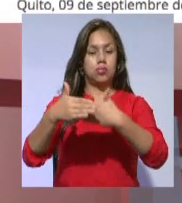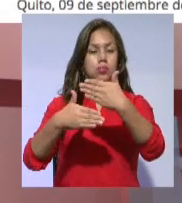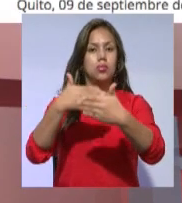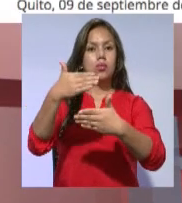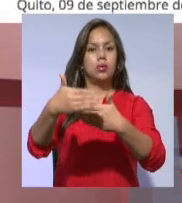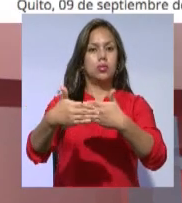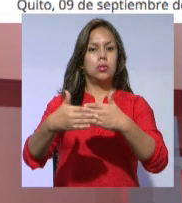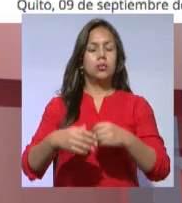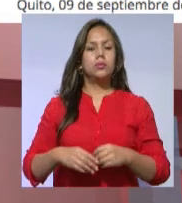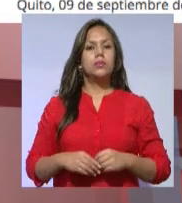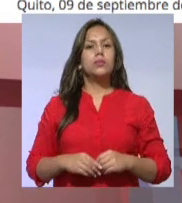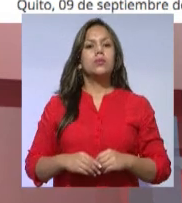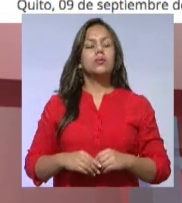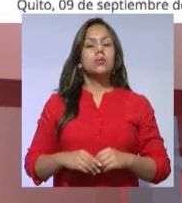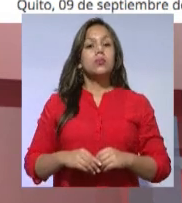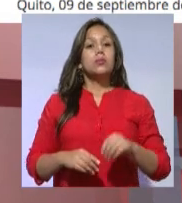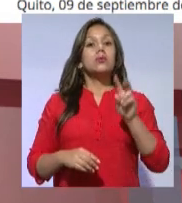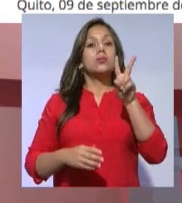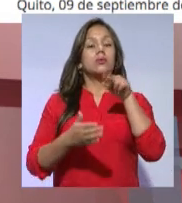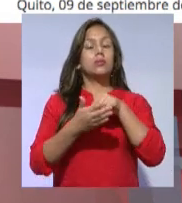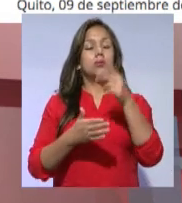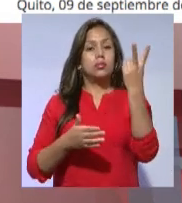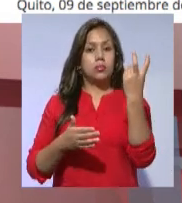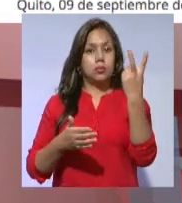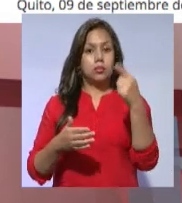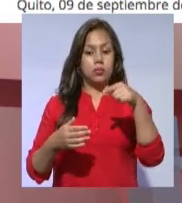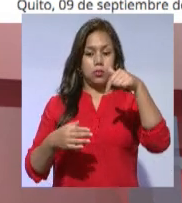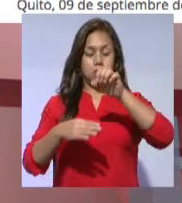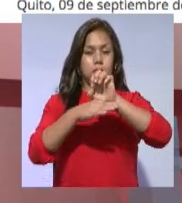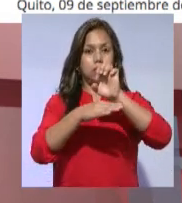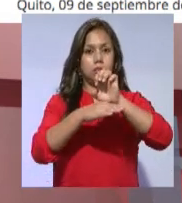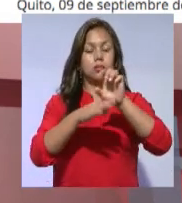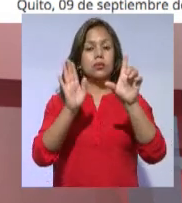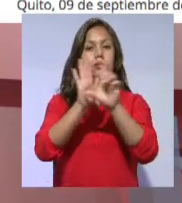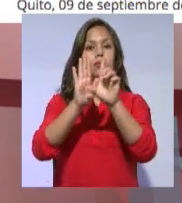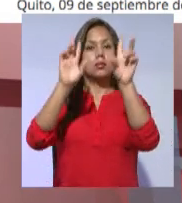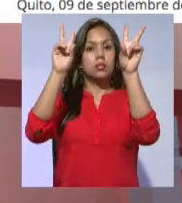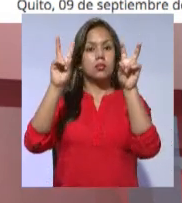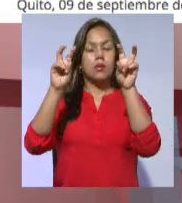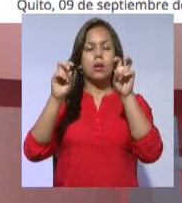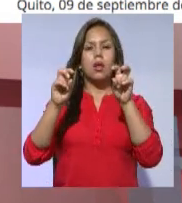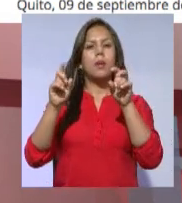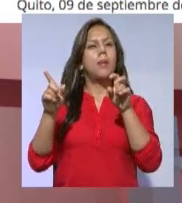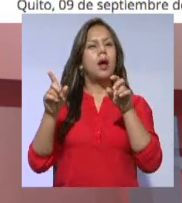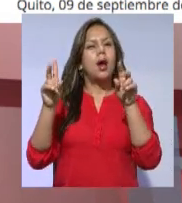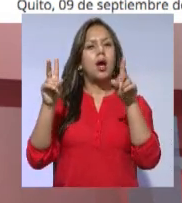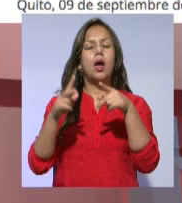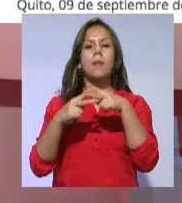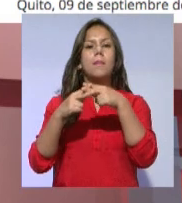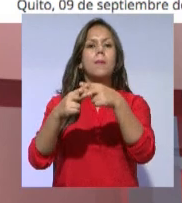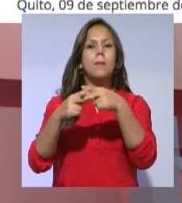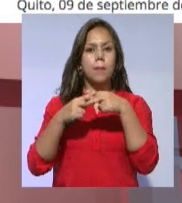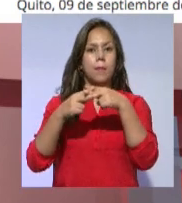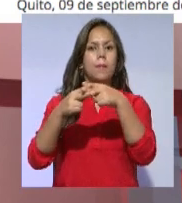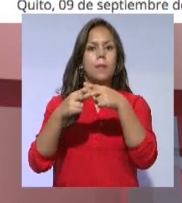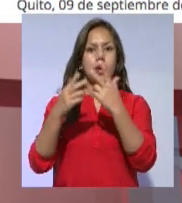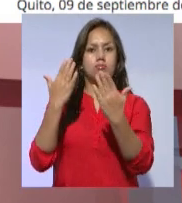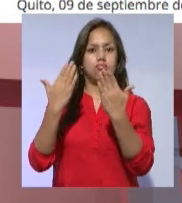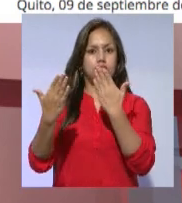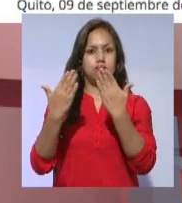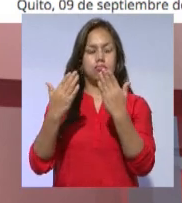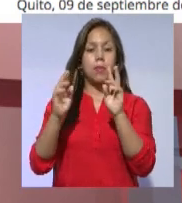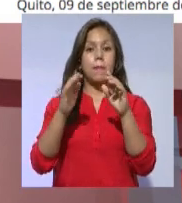señala desde el 2012 está vigente en ecuador la ley orgánica de regulación de créditos de viviendas y